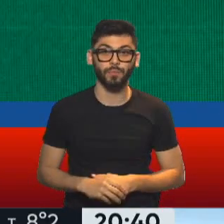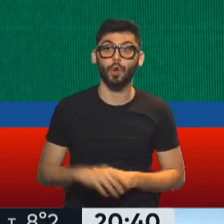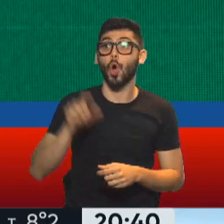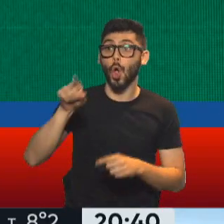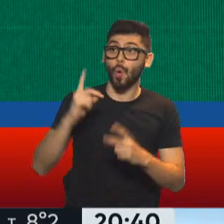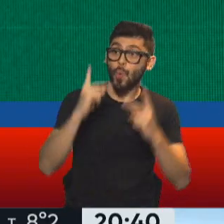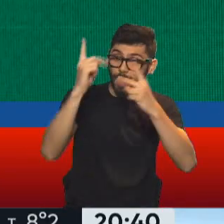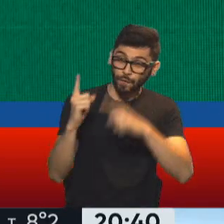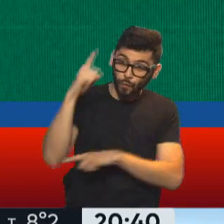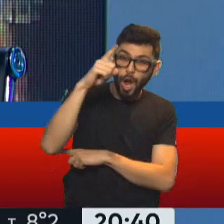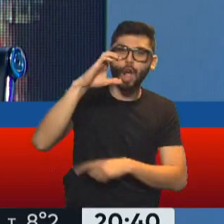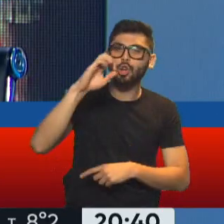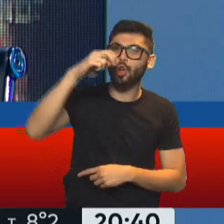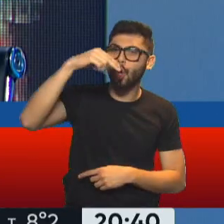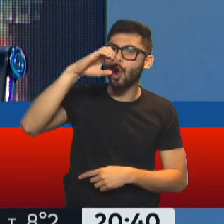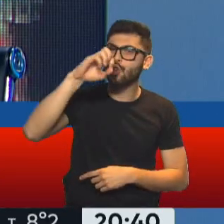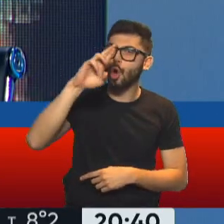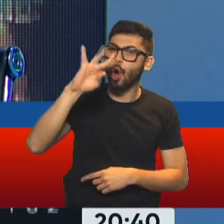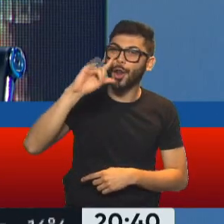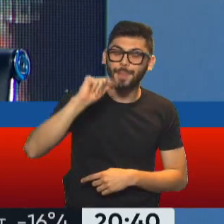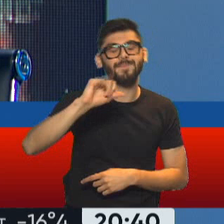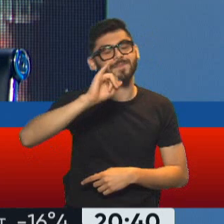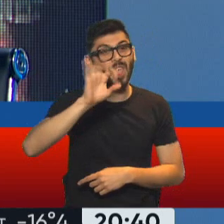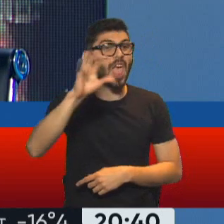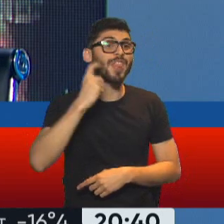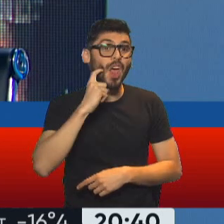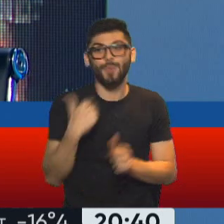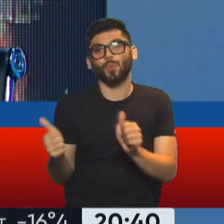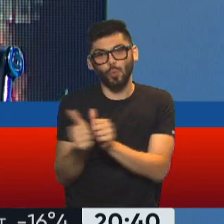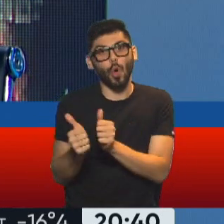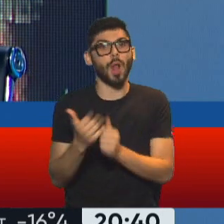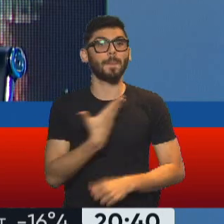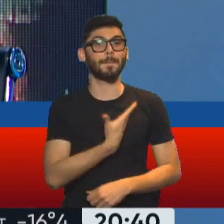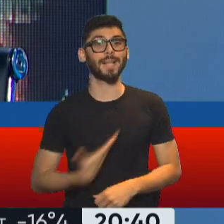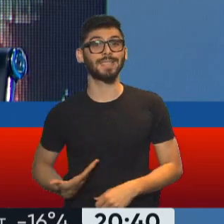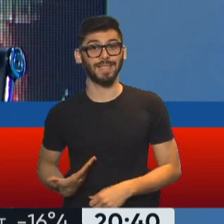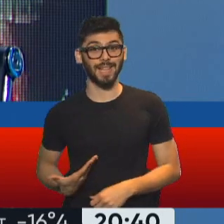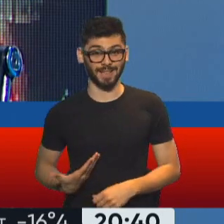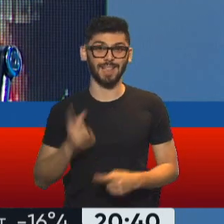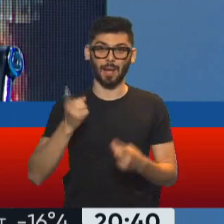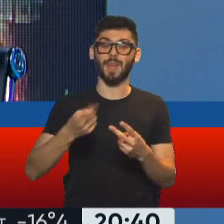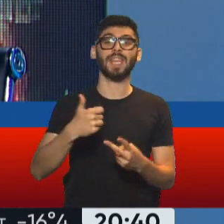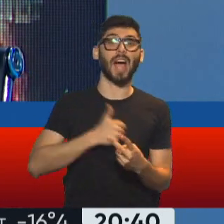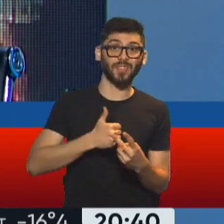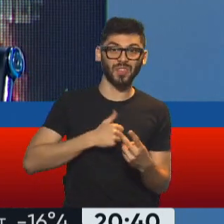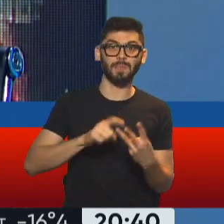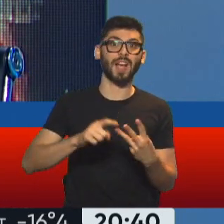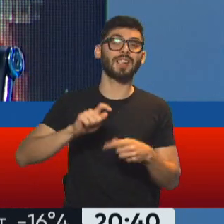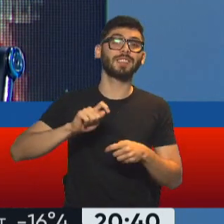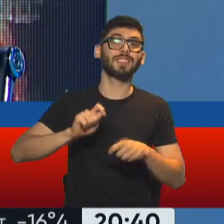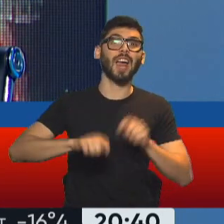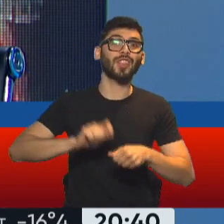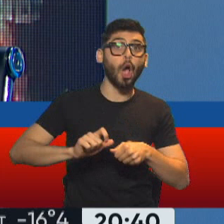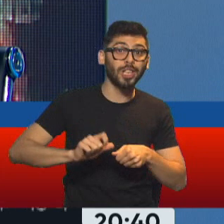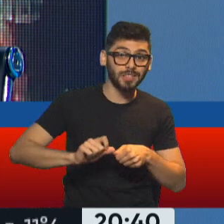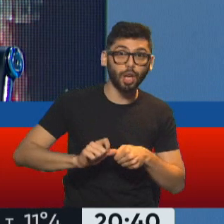además, porque estuvo en Concordia hoy. Estuvimos hoy en Entre Ríos, en Concordia, acompañando al presidente, ayer en Catamarca y en Santiago del Estero, y bueno, me parece